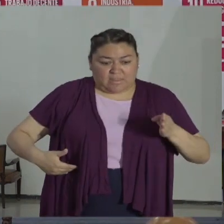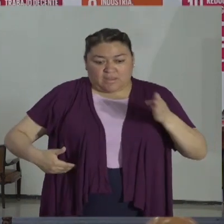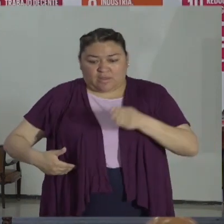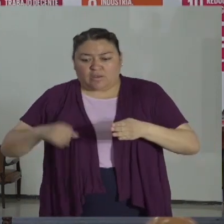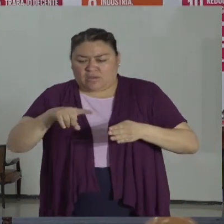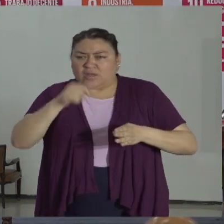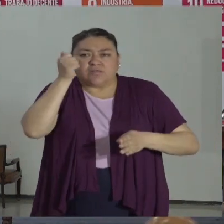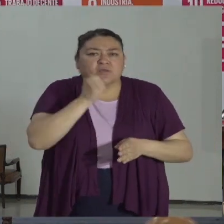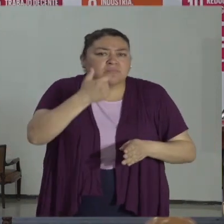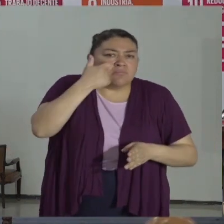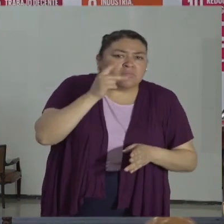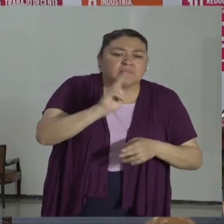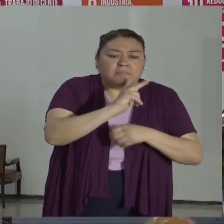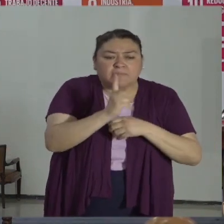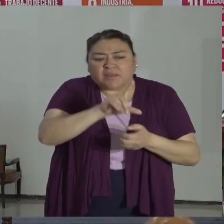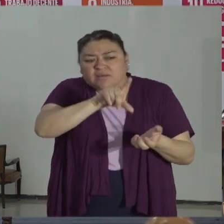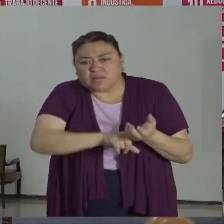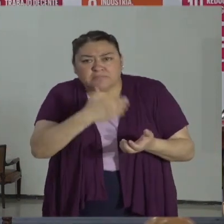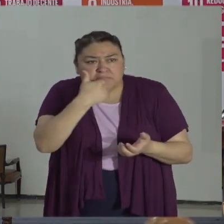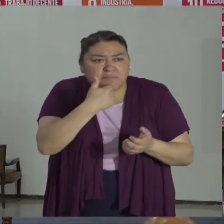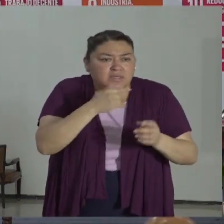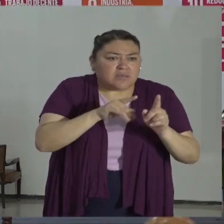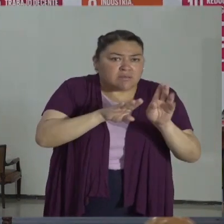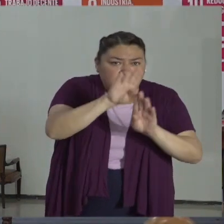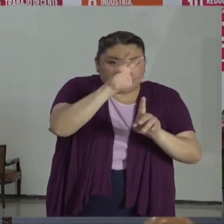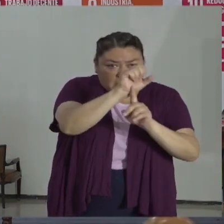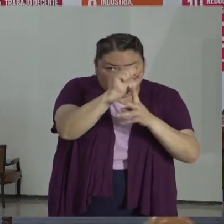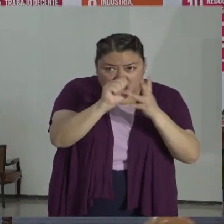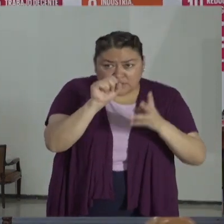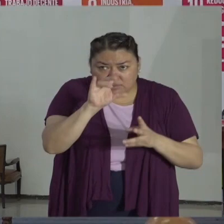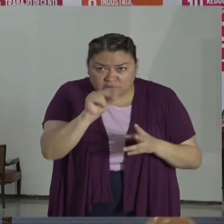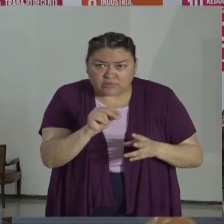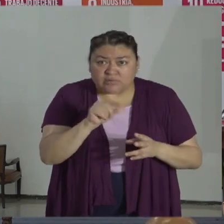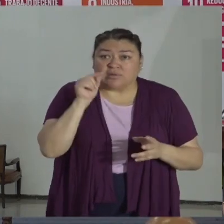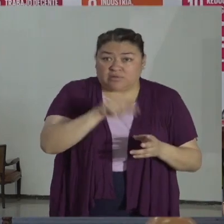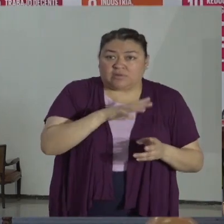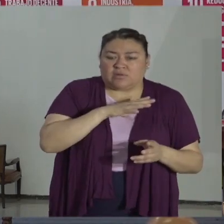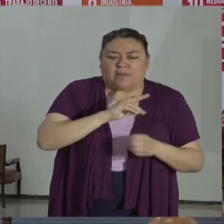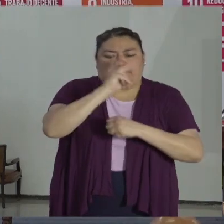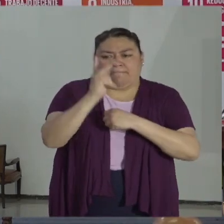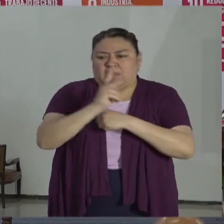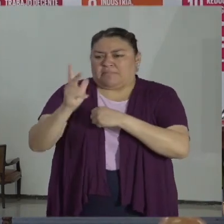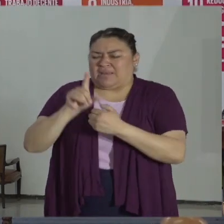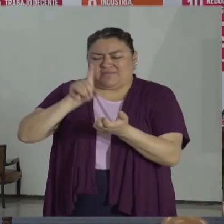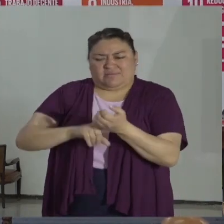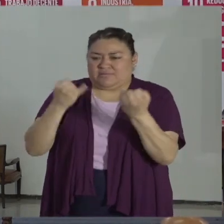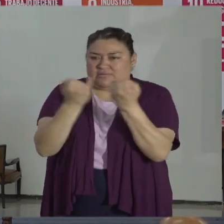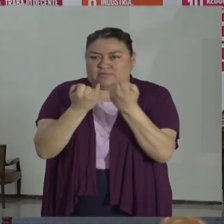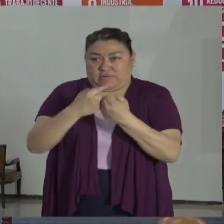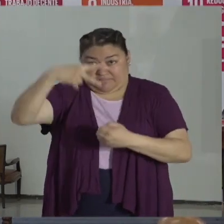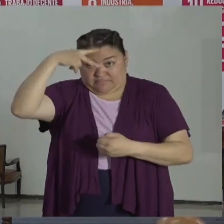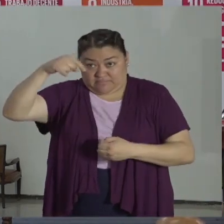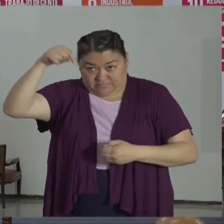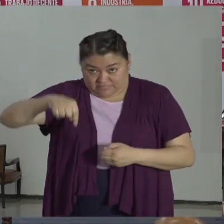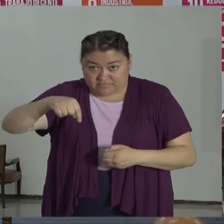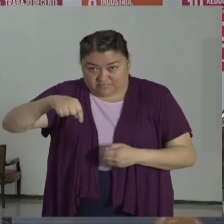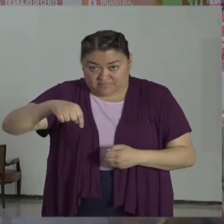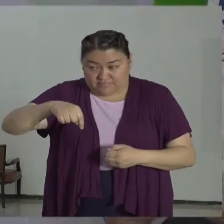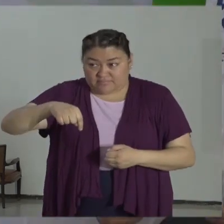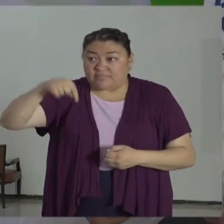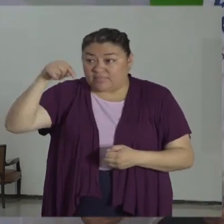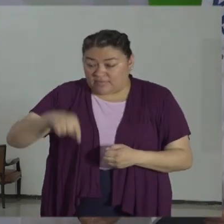Previo a este cargo, estuvo en Chile de 2012 a 2016, de 2007 a 2012 ocupó